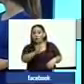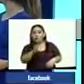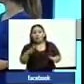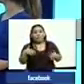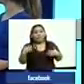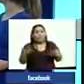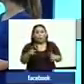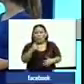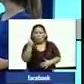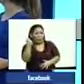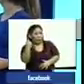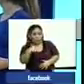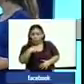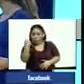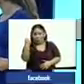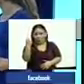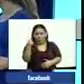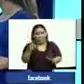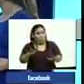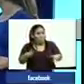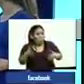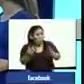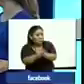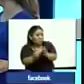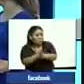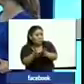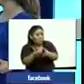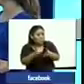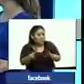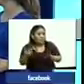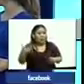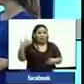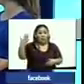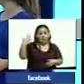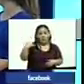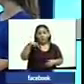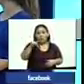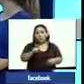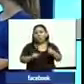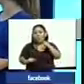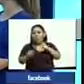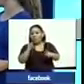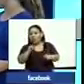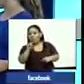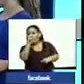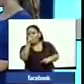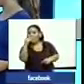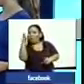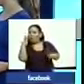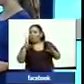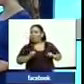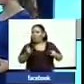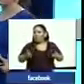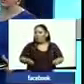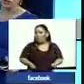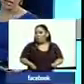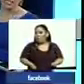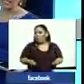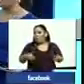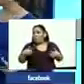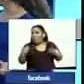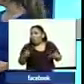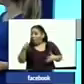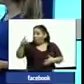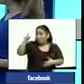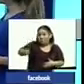Lo que no comprendo es que no les resolvieron todo eso cuando sus jefes estuvieron en el poder o a ellos no se los